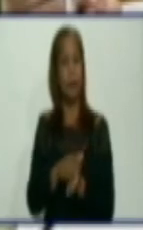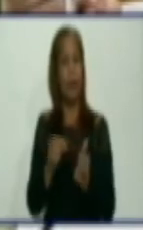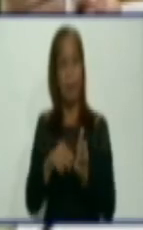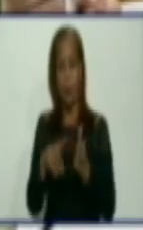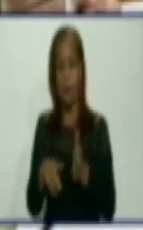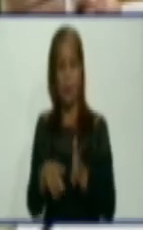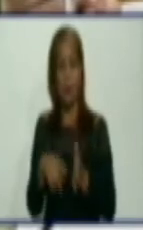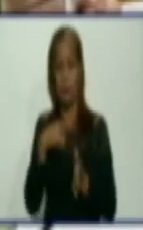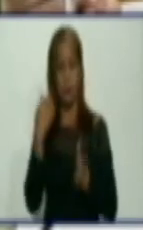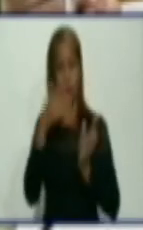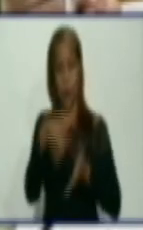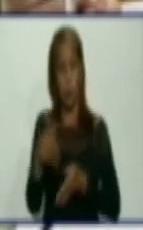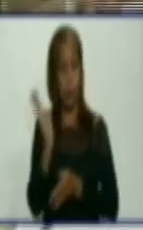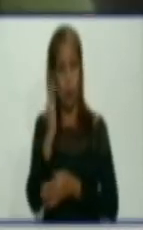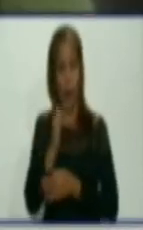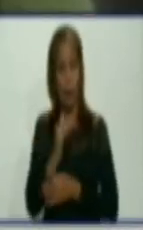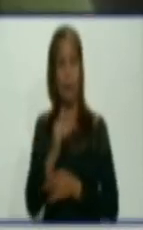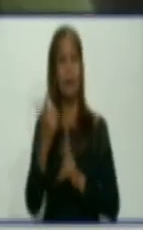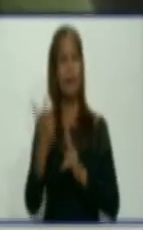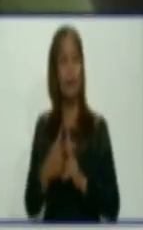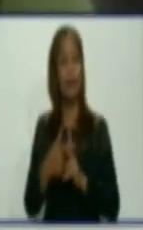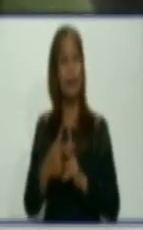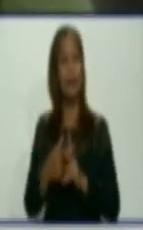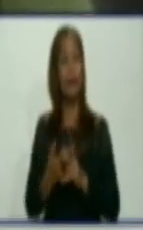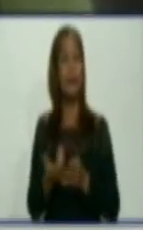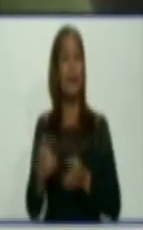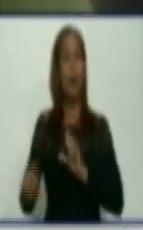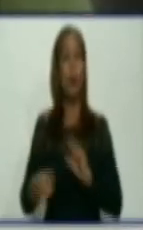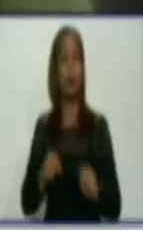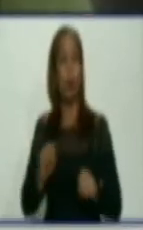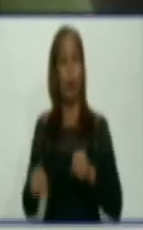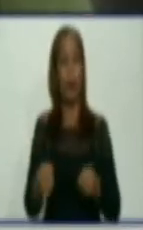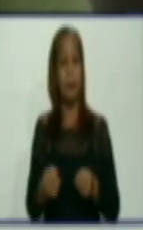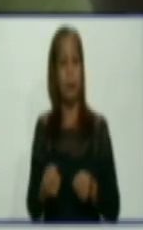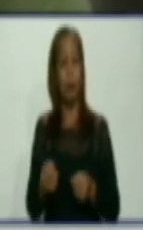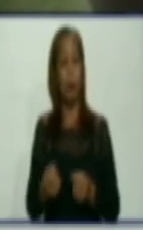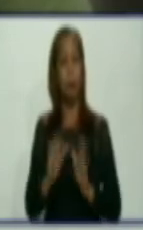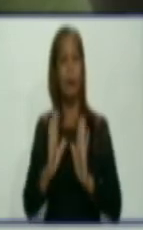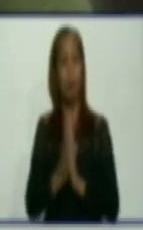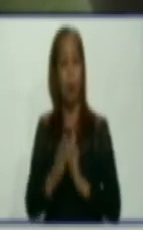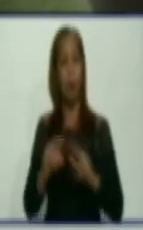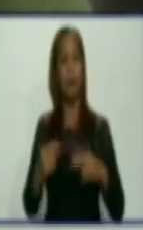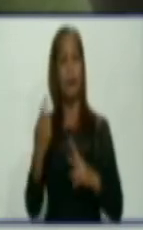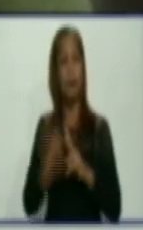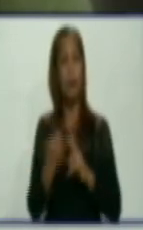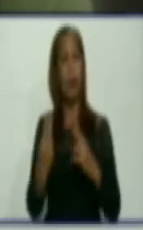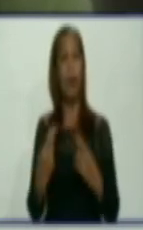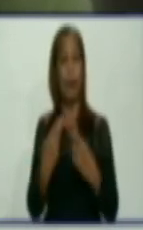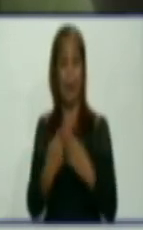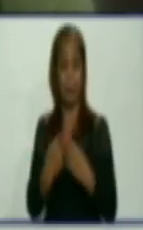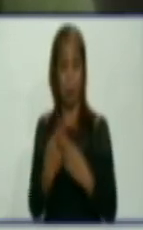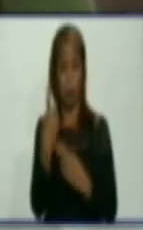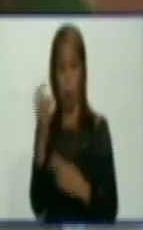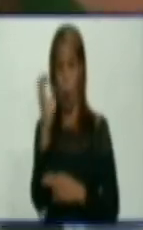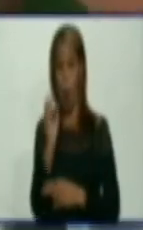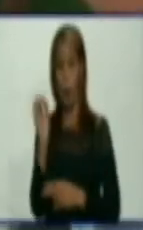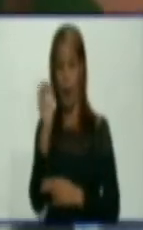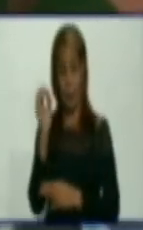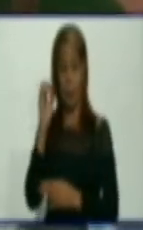día estamos trabajando en 91 controles de focos activos y un evento institucional. Esta es